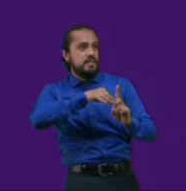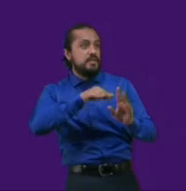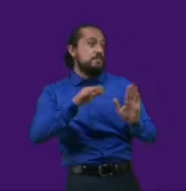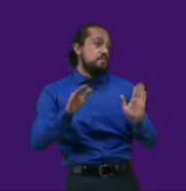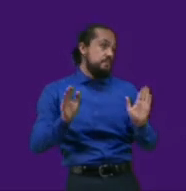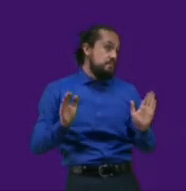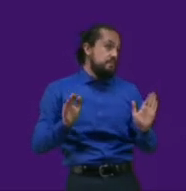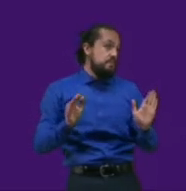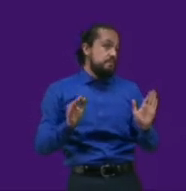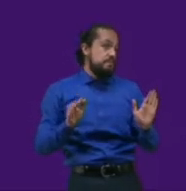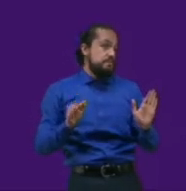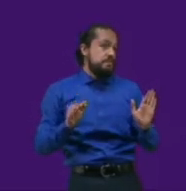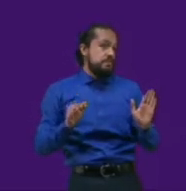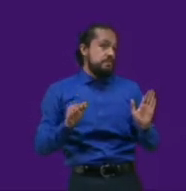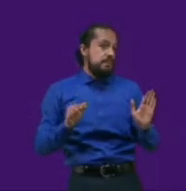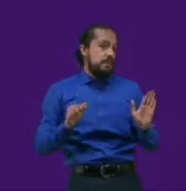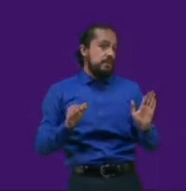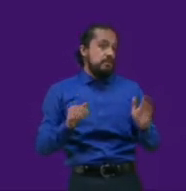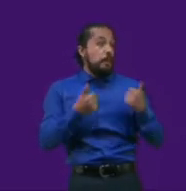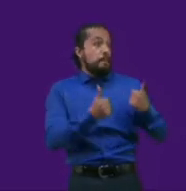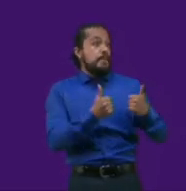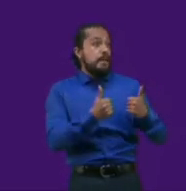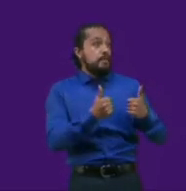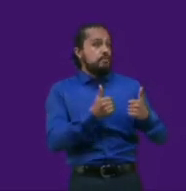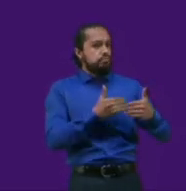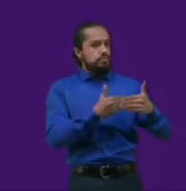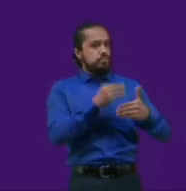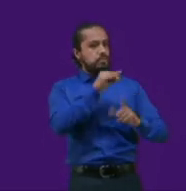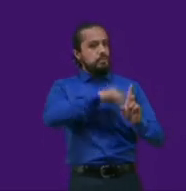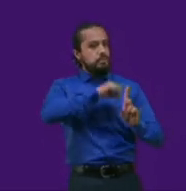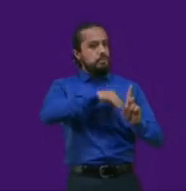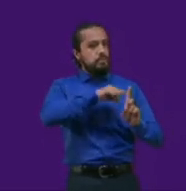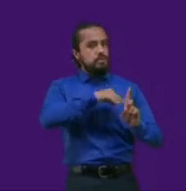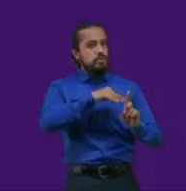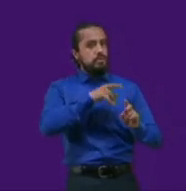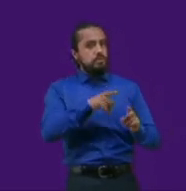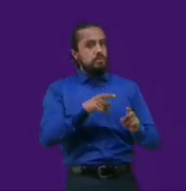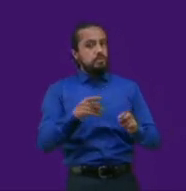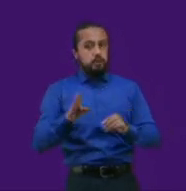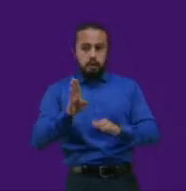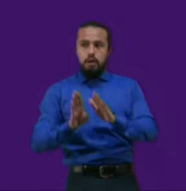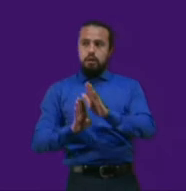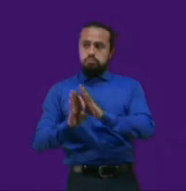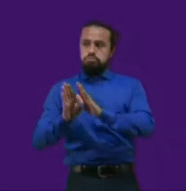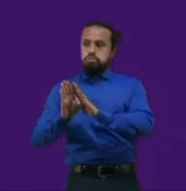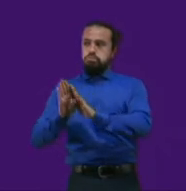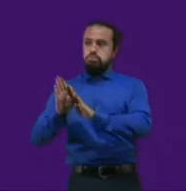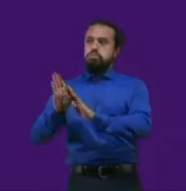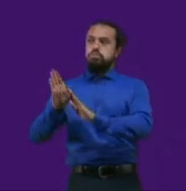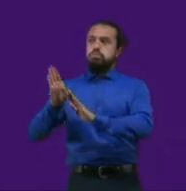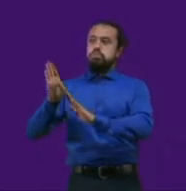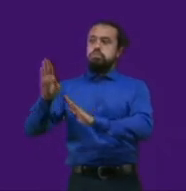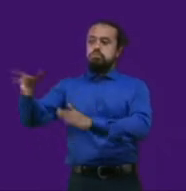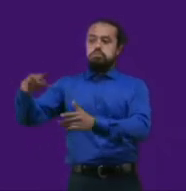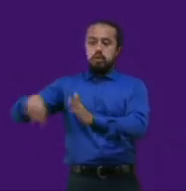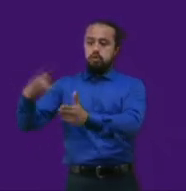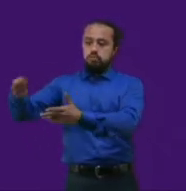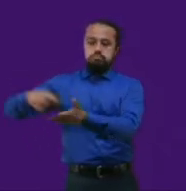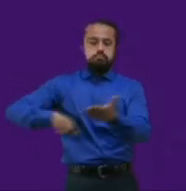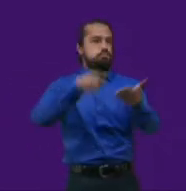era como raro, pero ¿cómo así? Que si nos va bien, dura menos. No, sí, si nos va bien, es que esto comenzó a coger fuego. Completamente contraintuitivo,